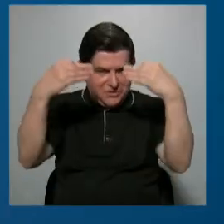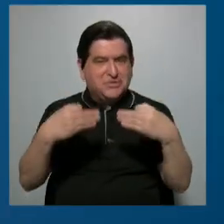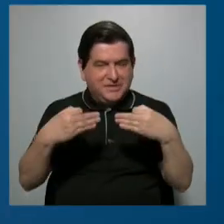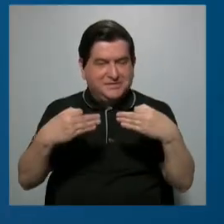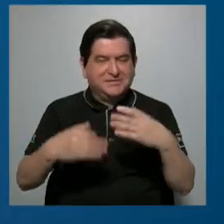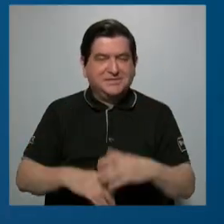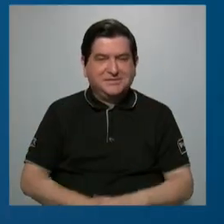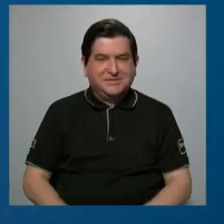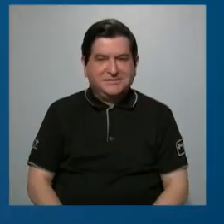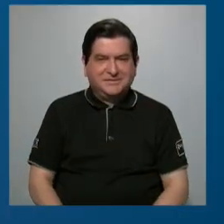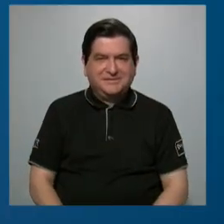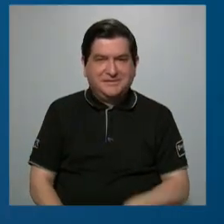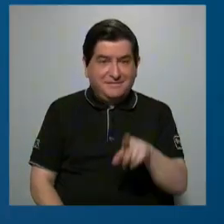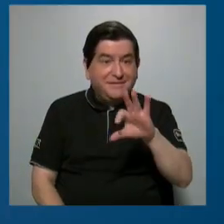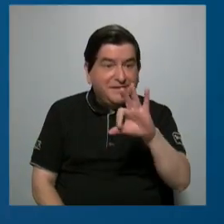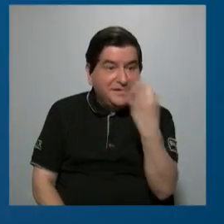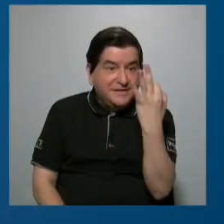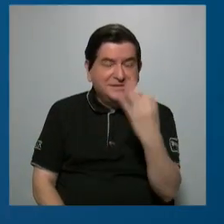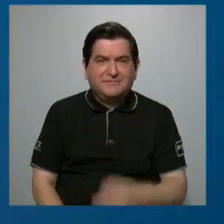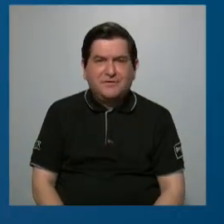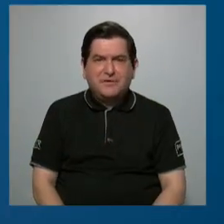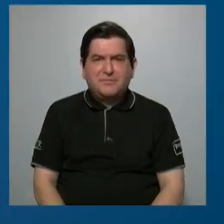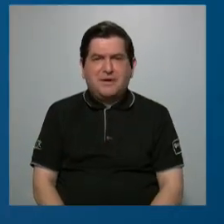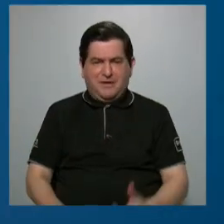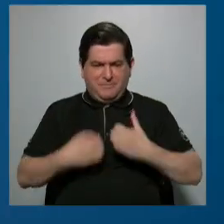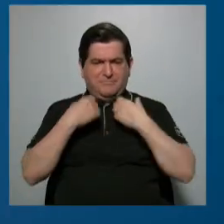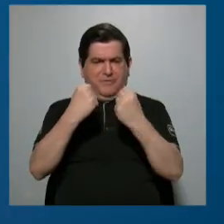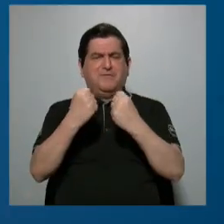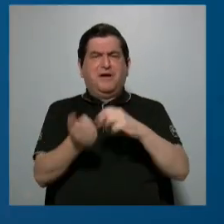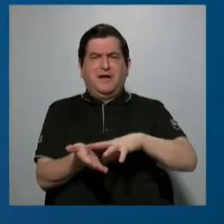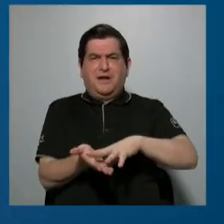así de su valentía pudimos aprender